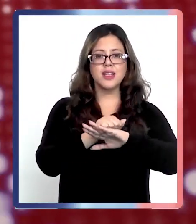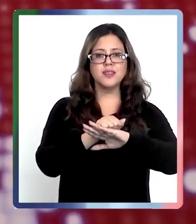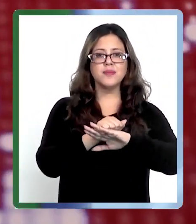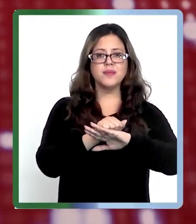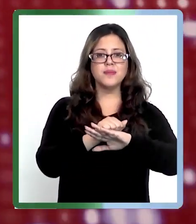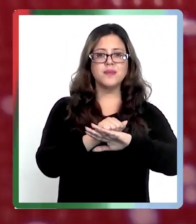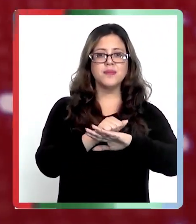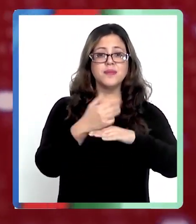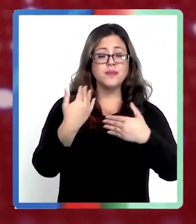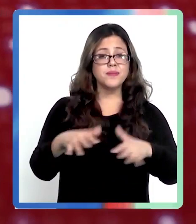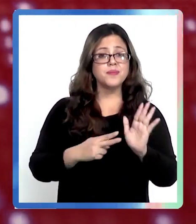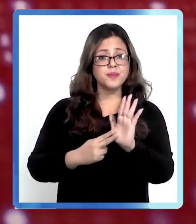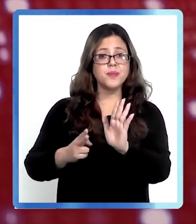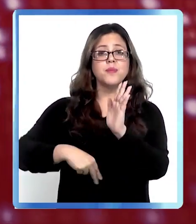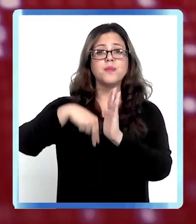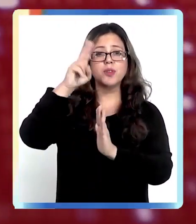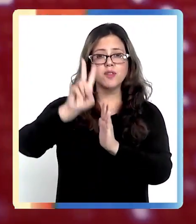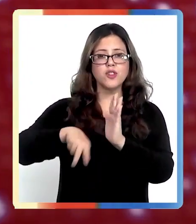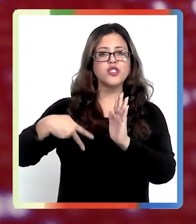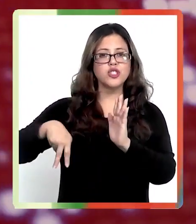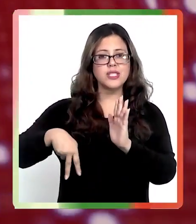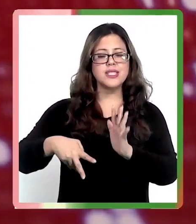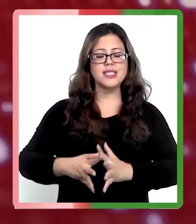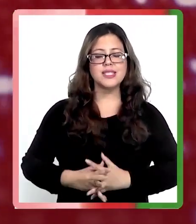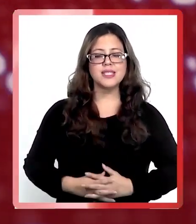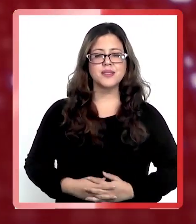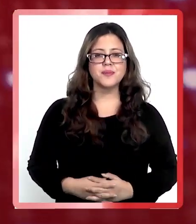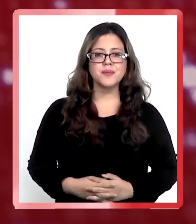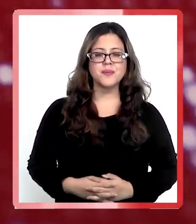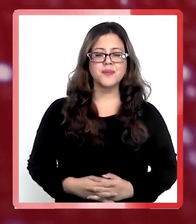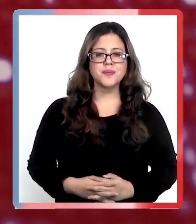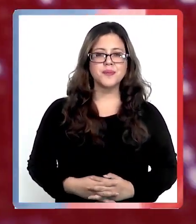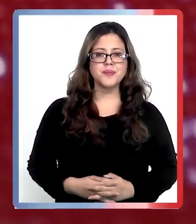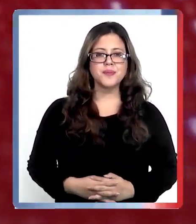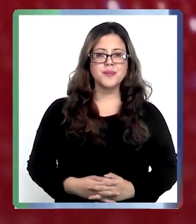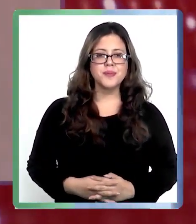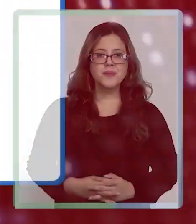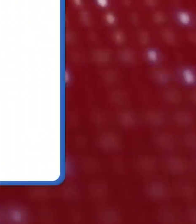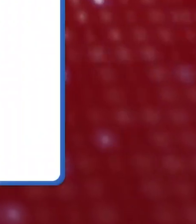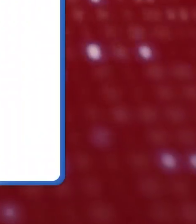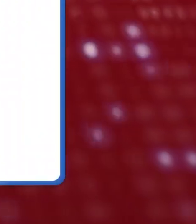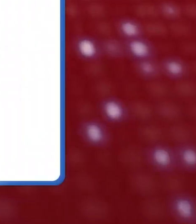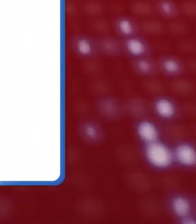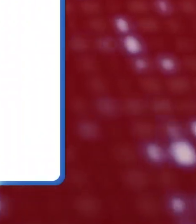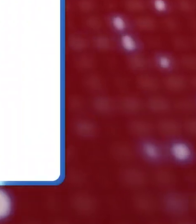de Chile, Arcatel, presentó Portavoz Noticias.